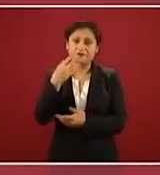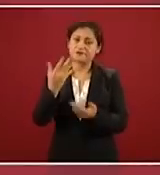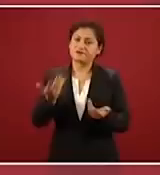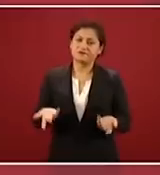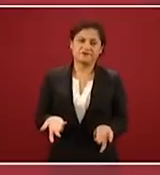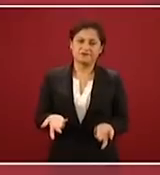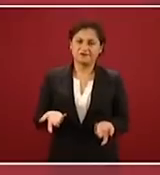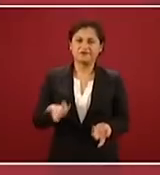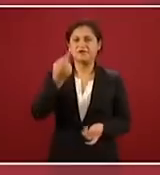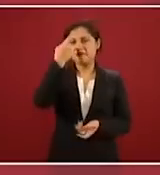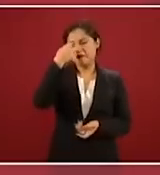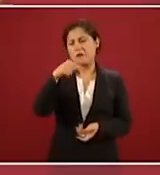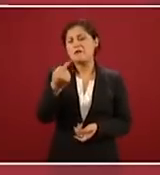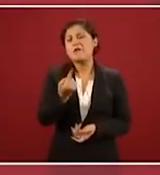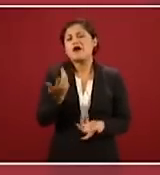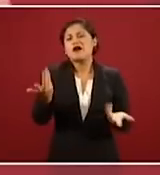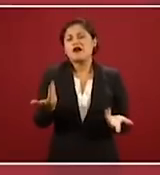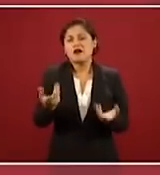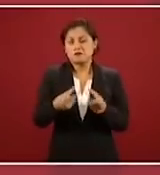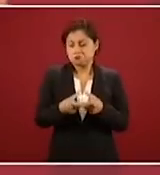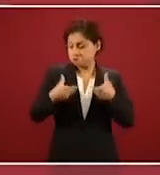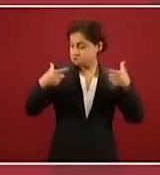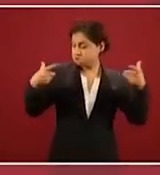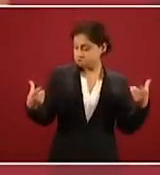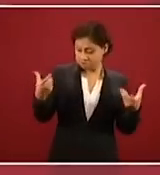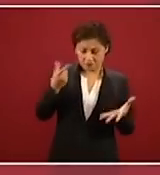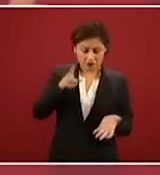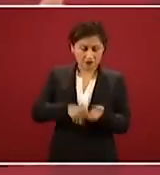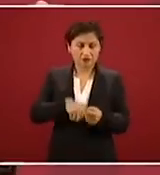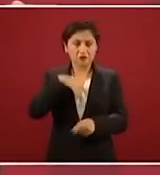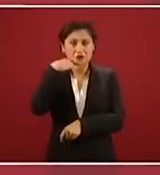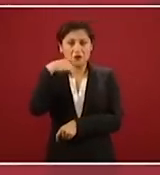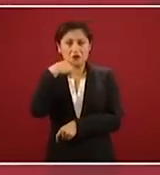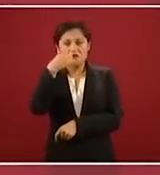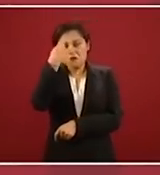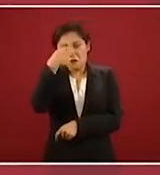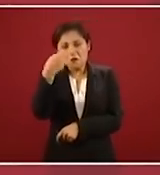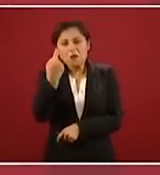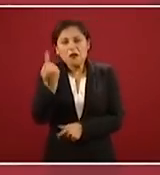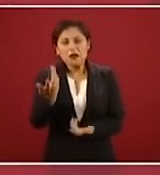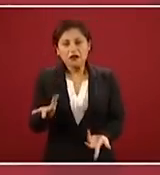¿Para qué crecemos con corrupción? ¿En qué se beneficia la gente?